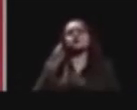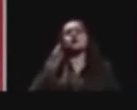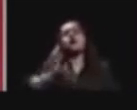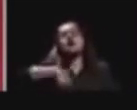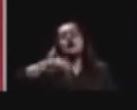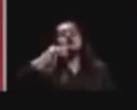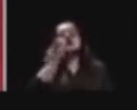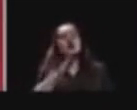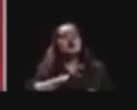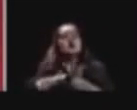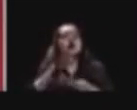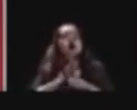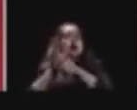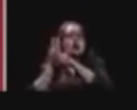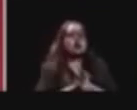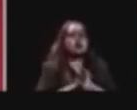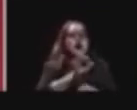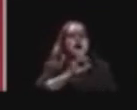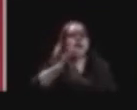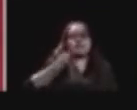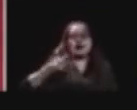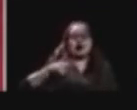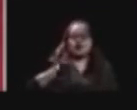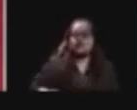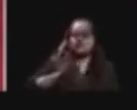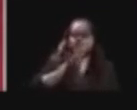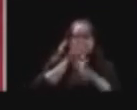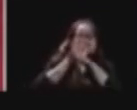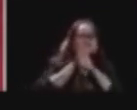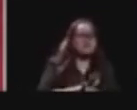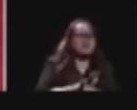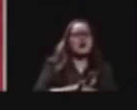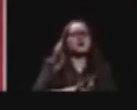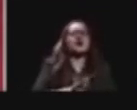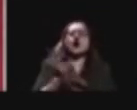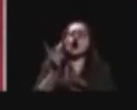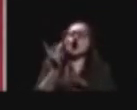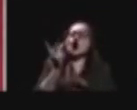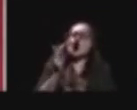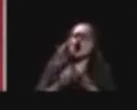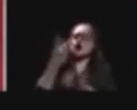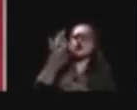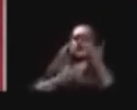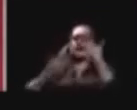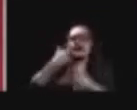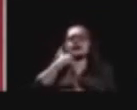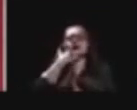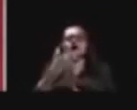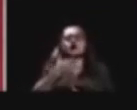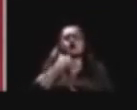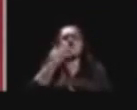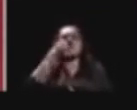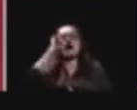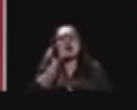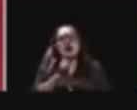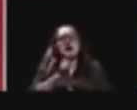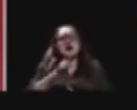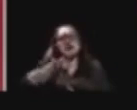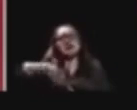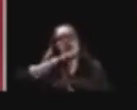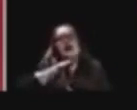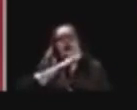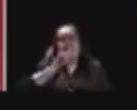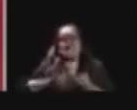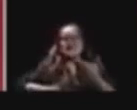fuerza para reprimir al pueblo y regresó la corrupción, que provocó el abandono de